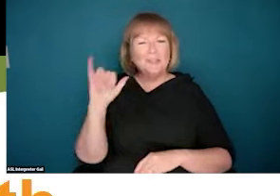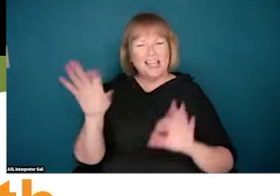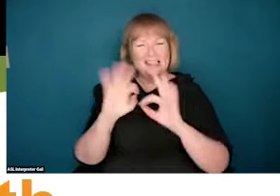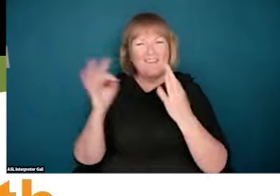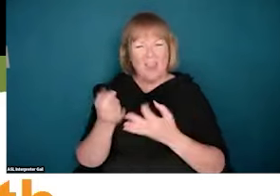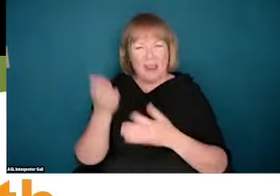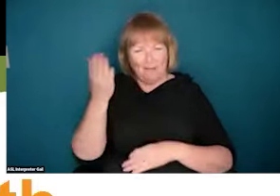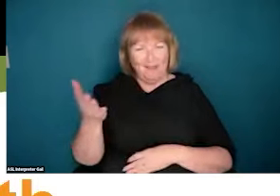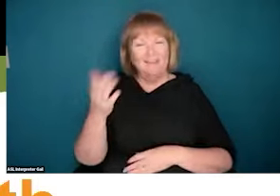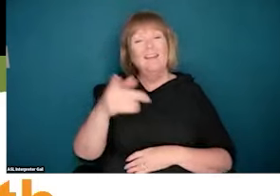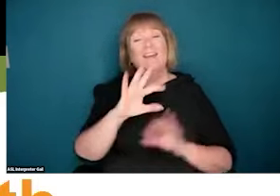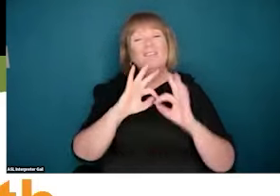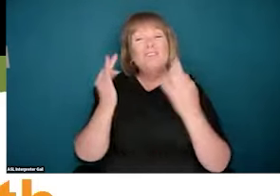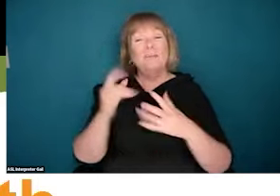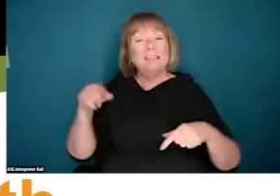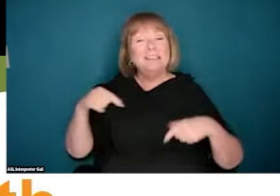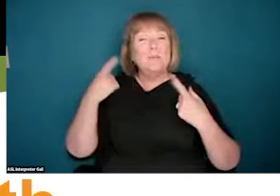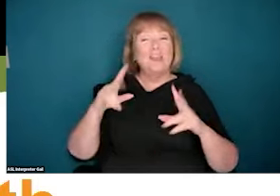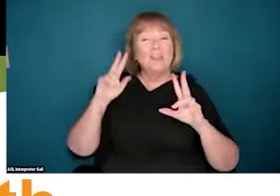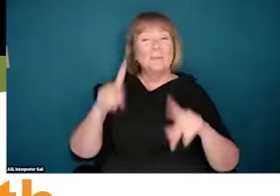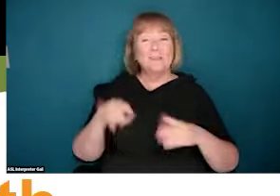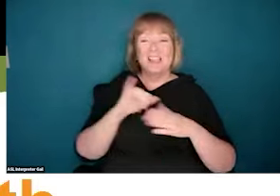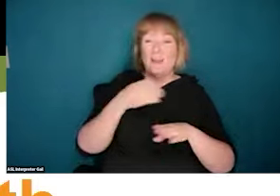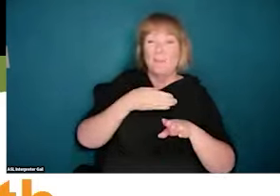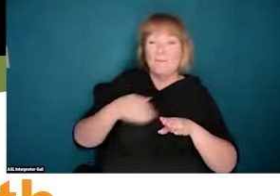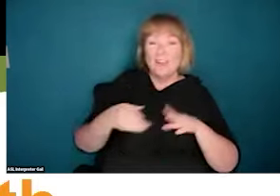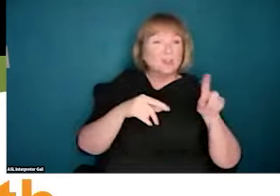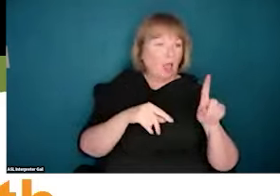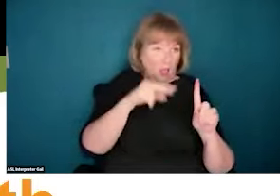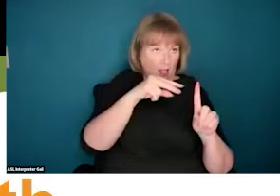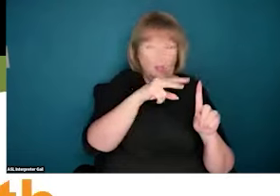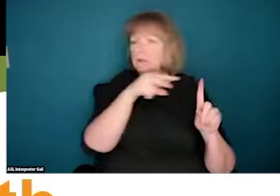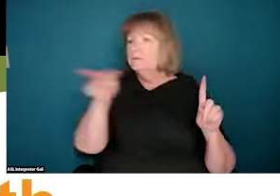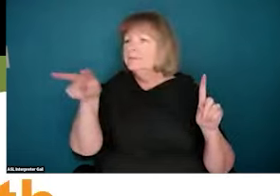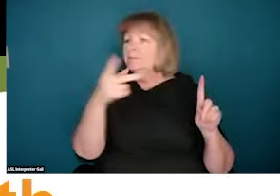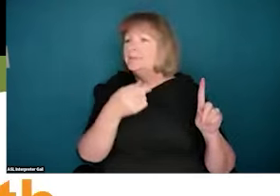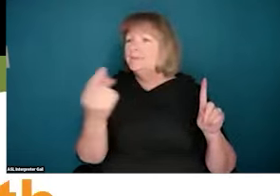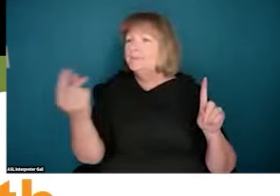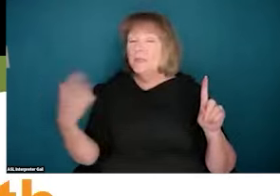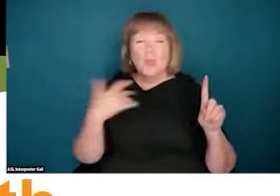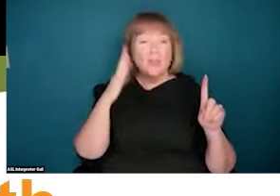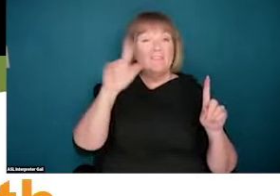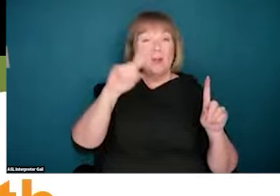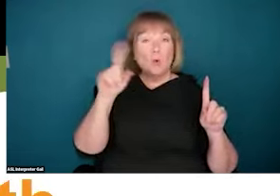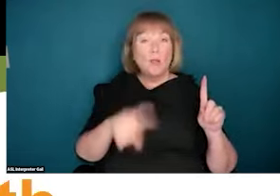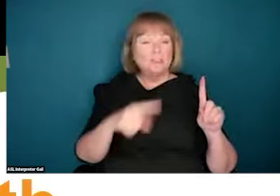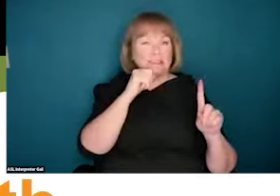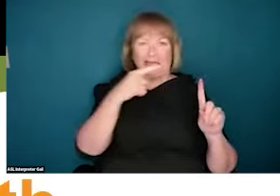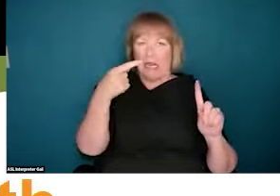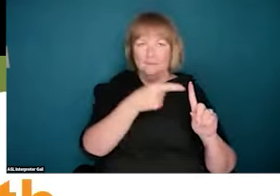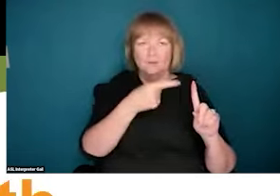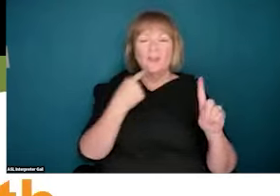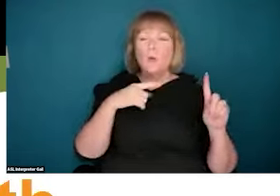empiezan a decir, ajá, sí, porque ellos han tenido la experiencia de las familias en estas columnas, en estas columnas. Usted ha